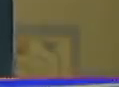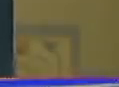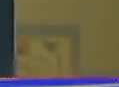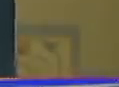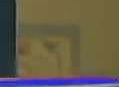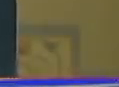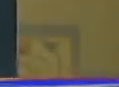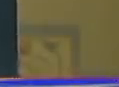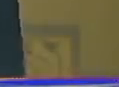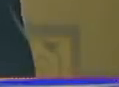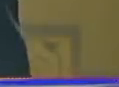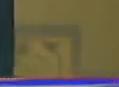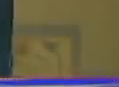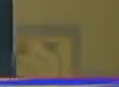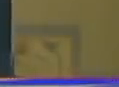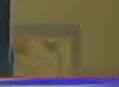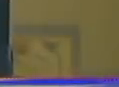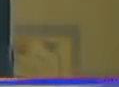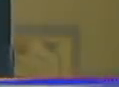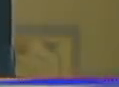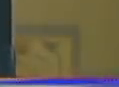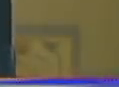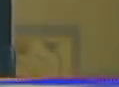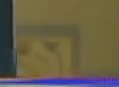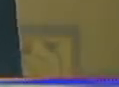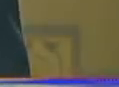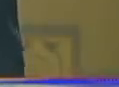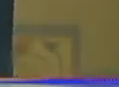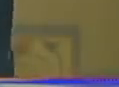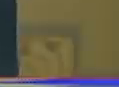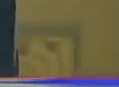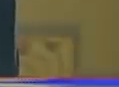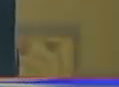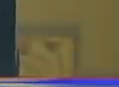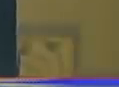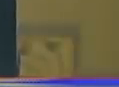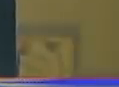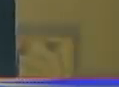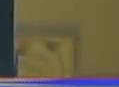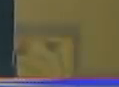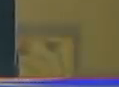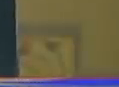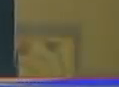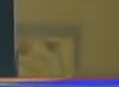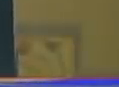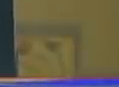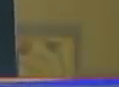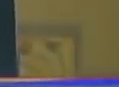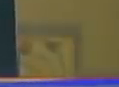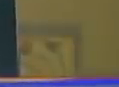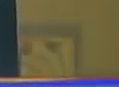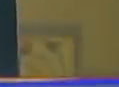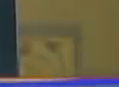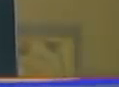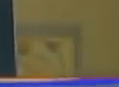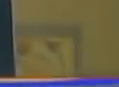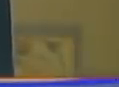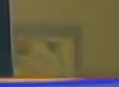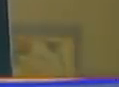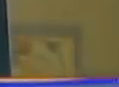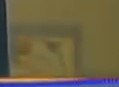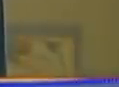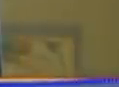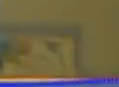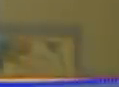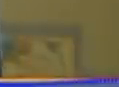momentos nuestro país. La causa esencial que explica el deterioro tan importante que ha experimentado